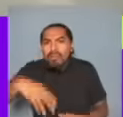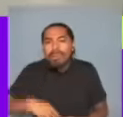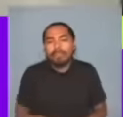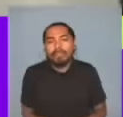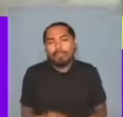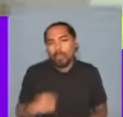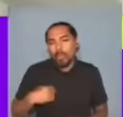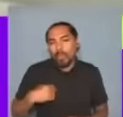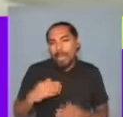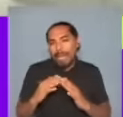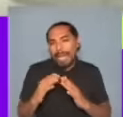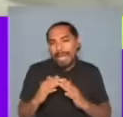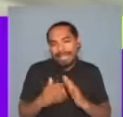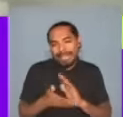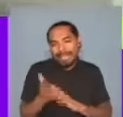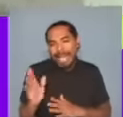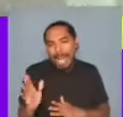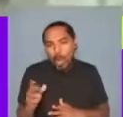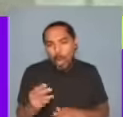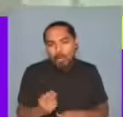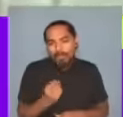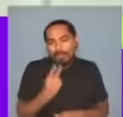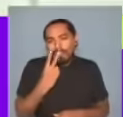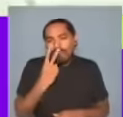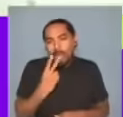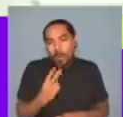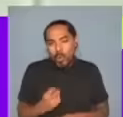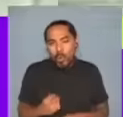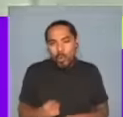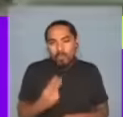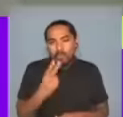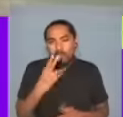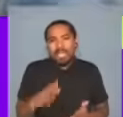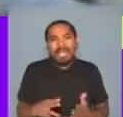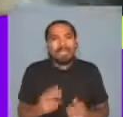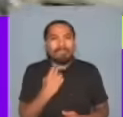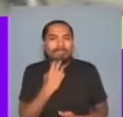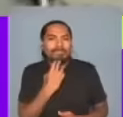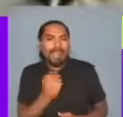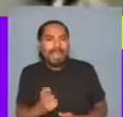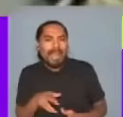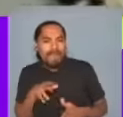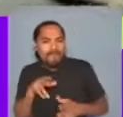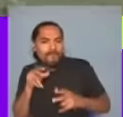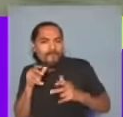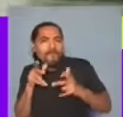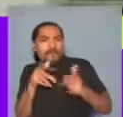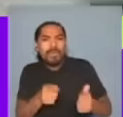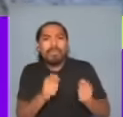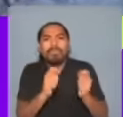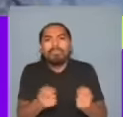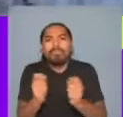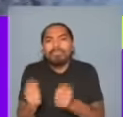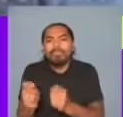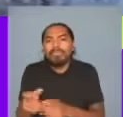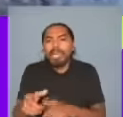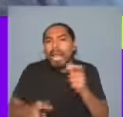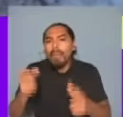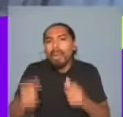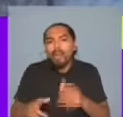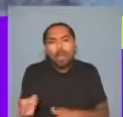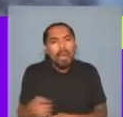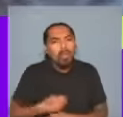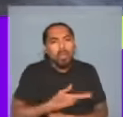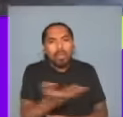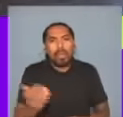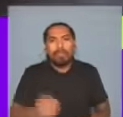de tomar aire y de ponerle onda. Esa onda que transmitió muchísimos años, y que, bueno, obviamente parte es